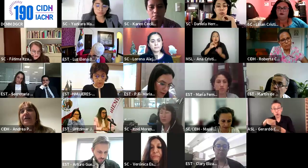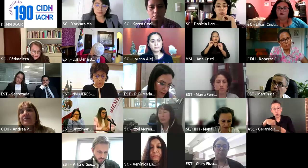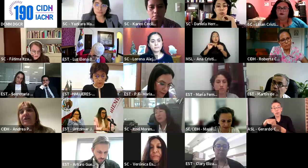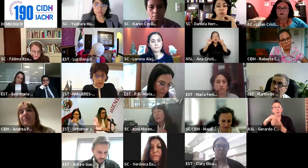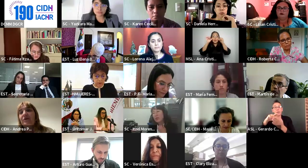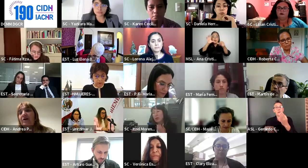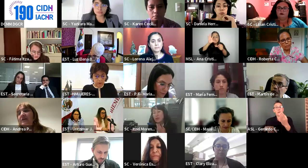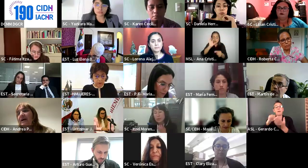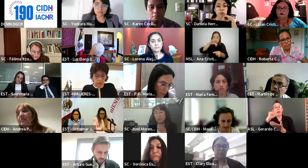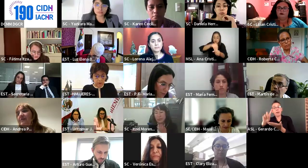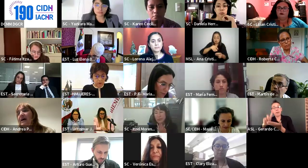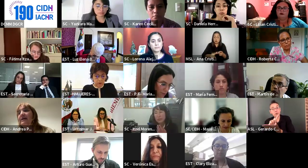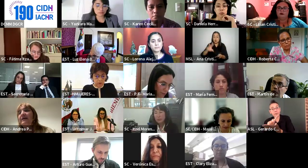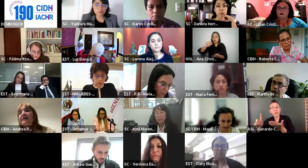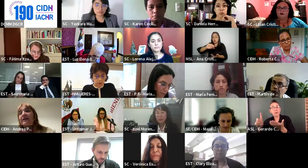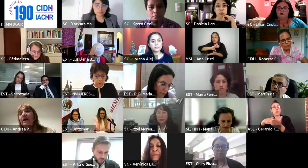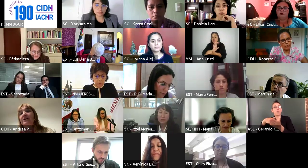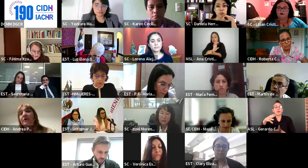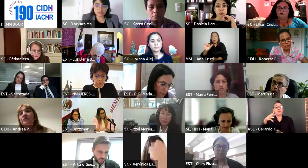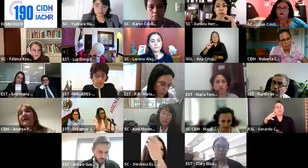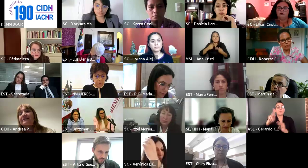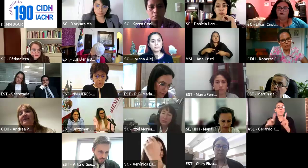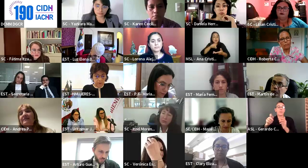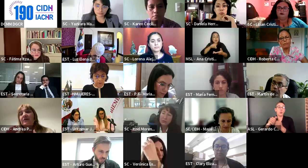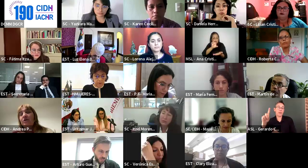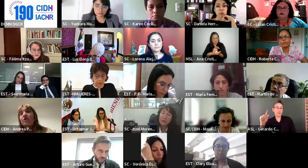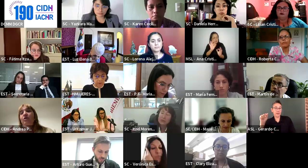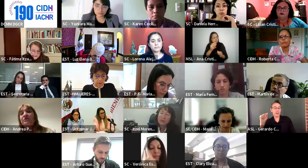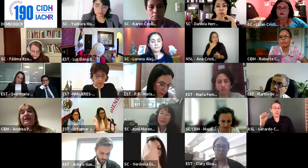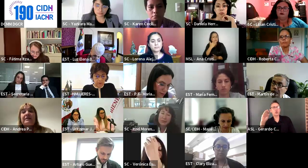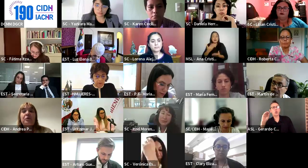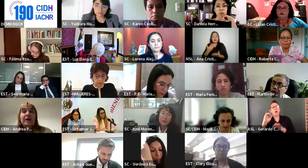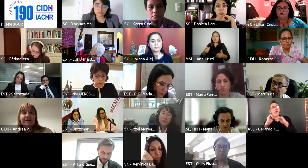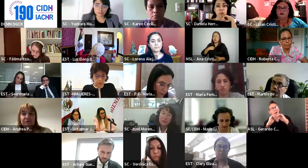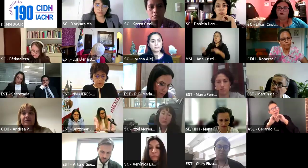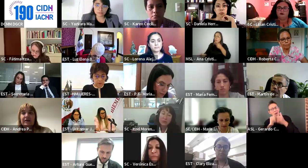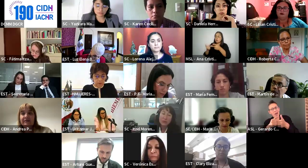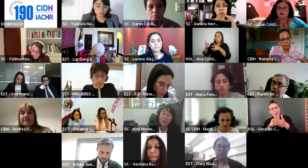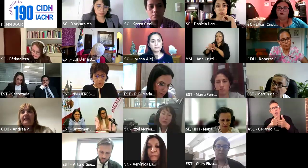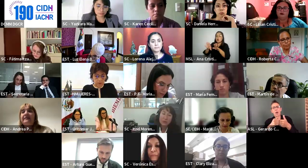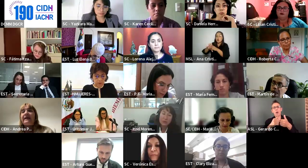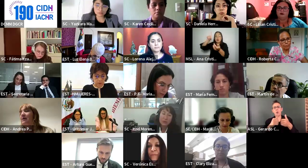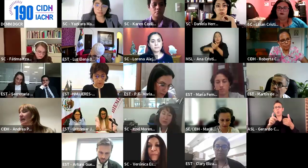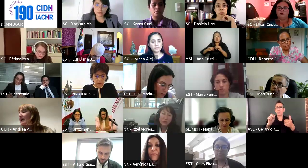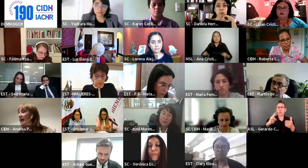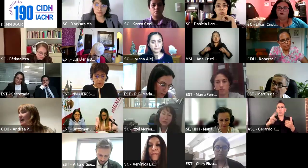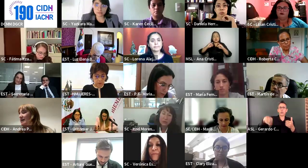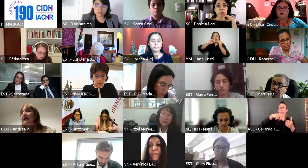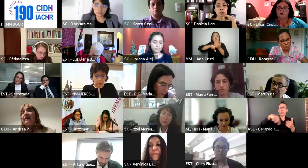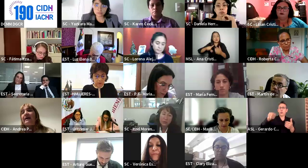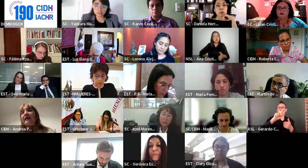no discriminación de personas con discapacidad. Y lo que quiero preguntarles es cómo se articulan entre ustedes, de qué